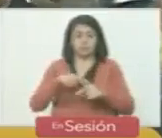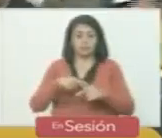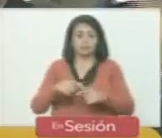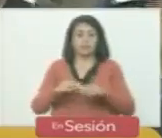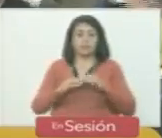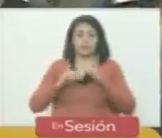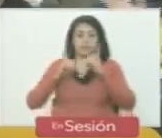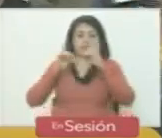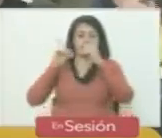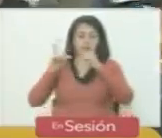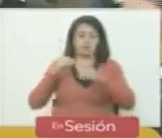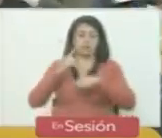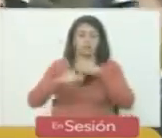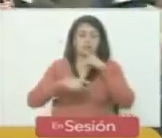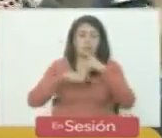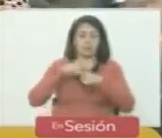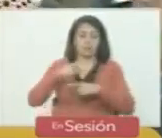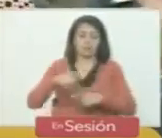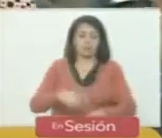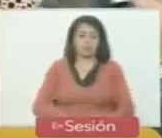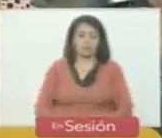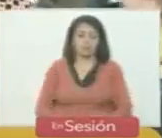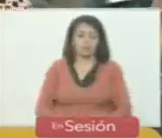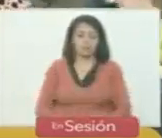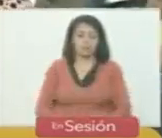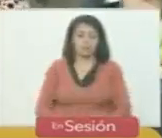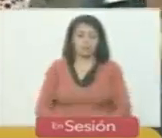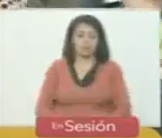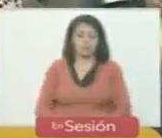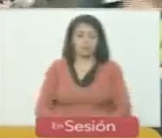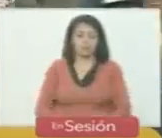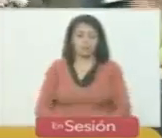dignificó. Después,